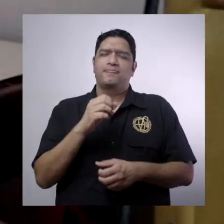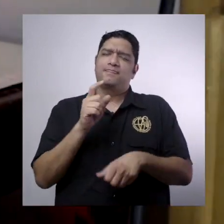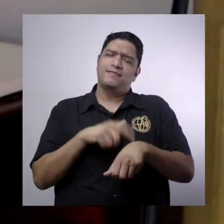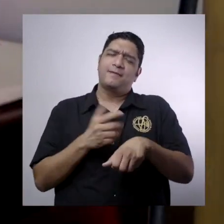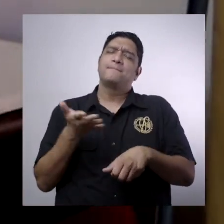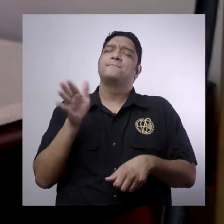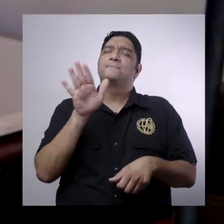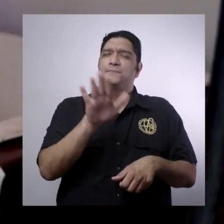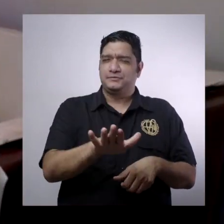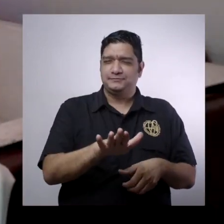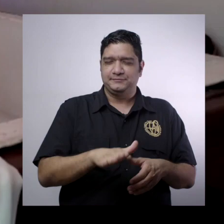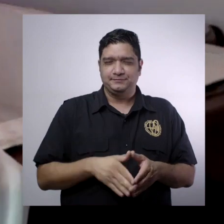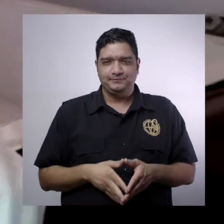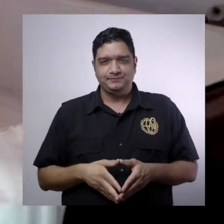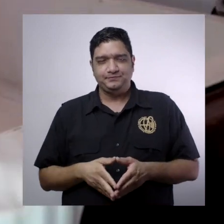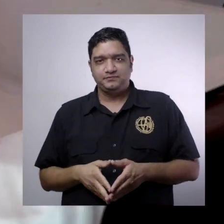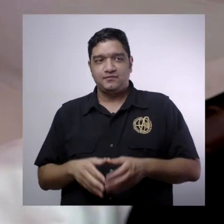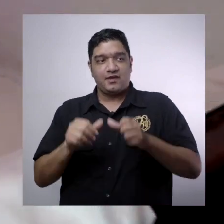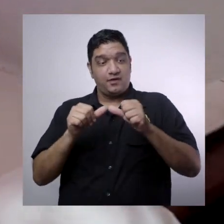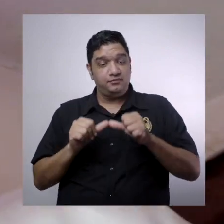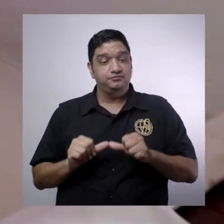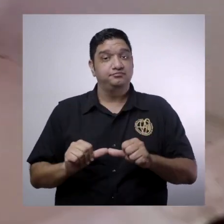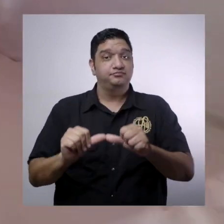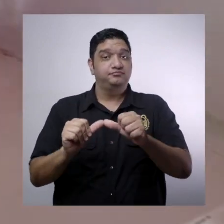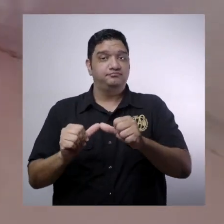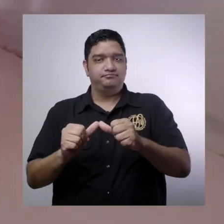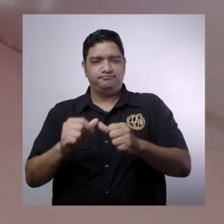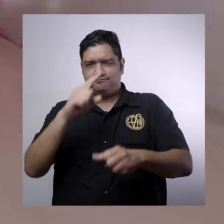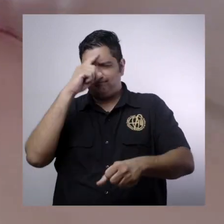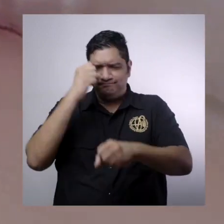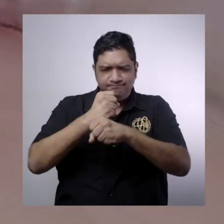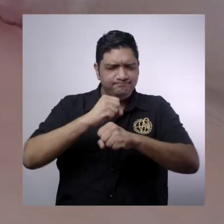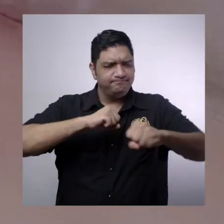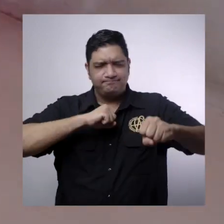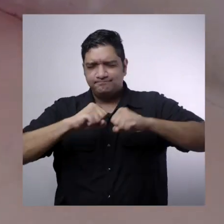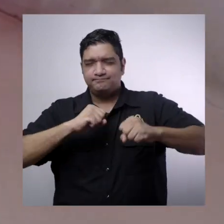Posteriormente a eso, pues seguí trabajando pintura,